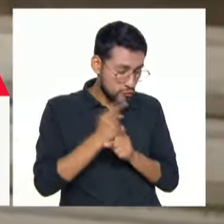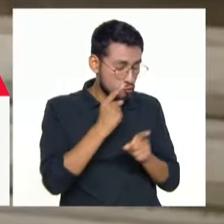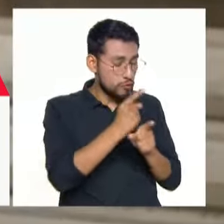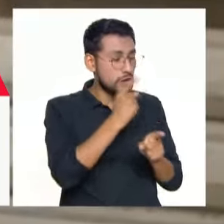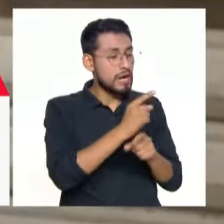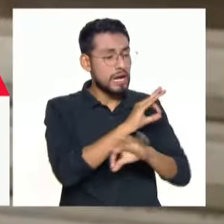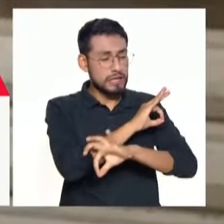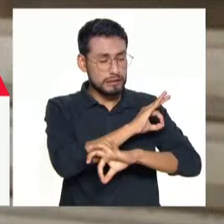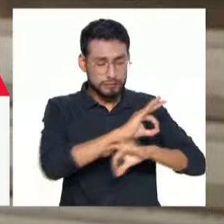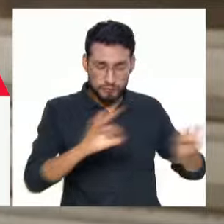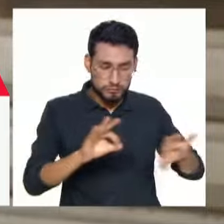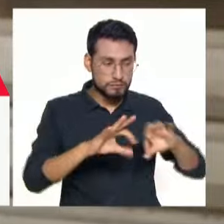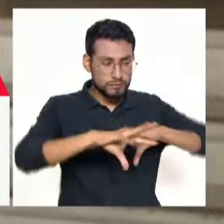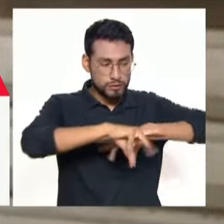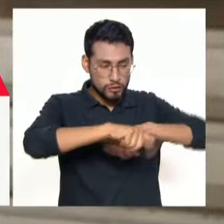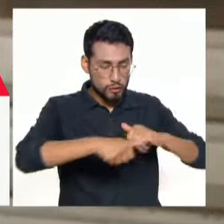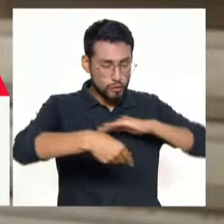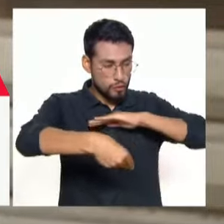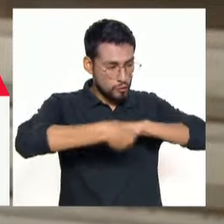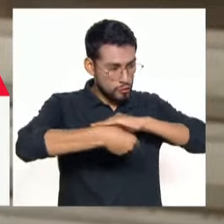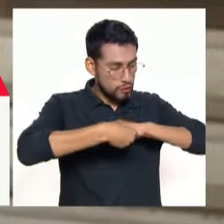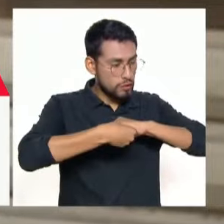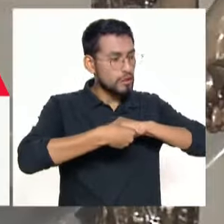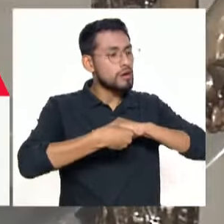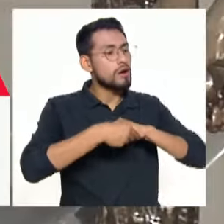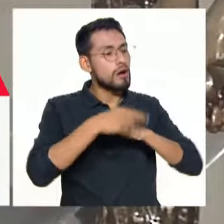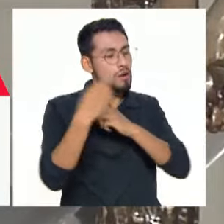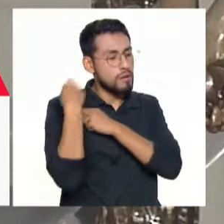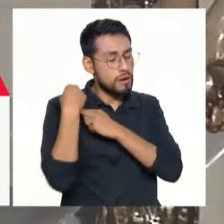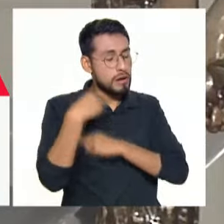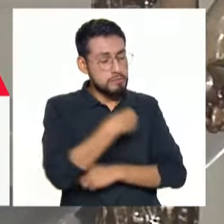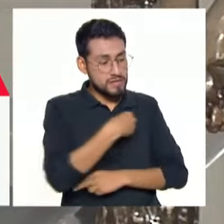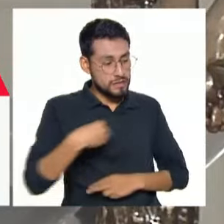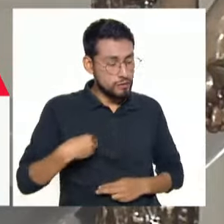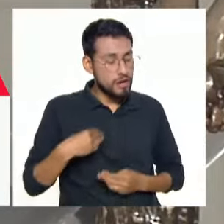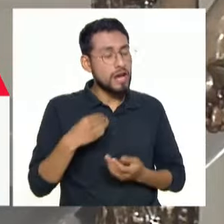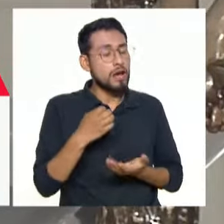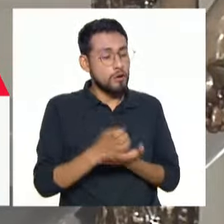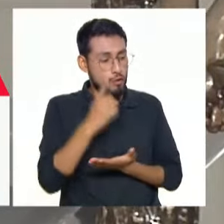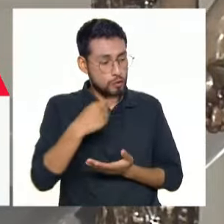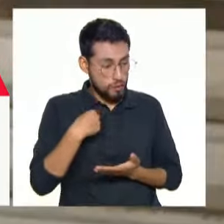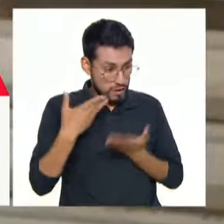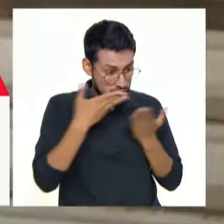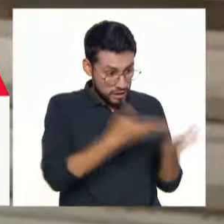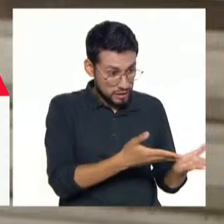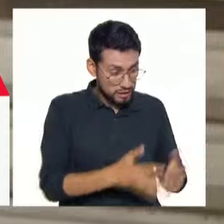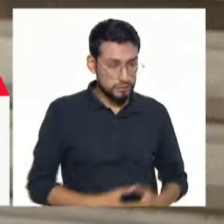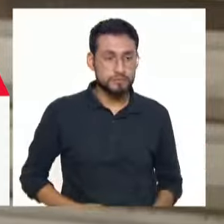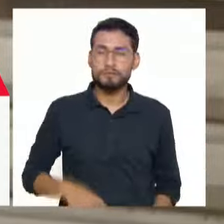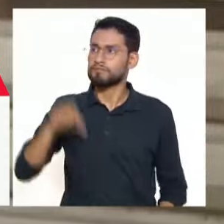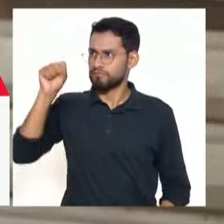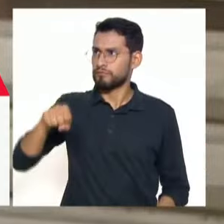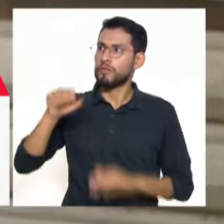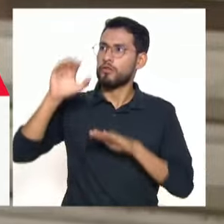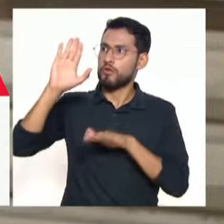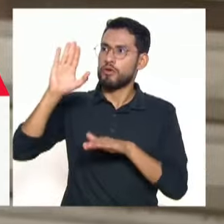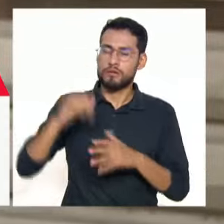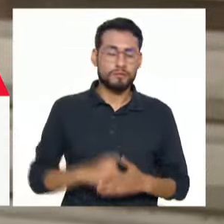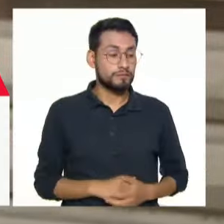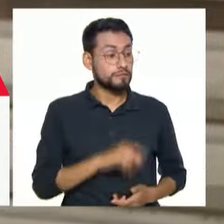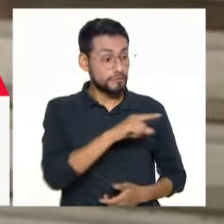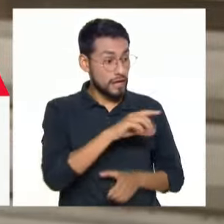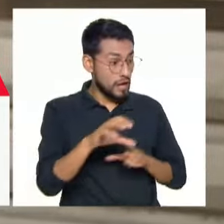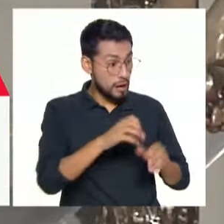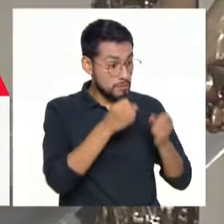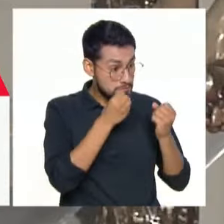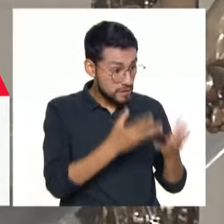fielmente, sin cometer actos de corrupción, el cargo de ministra de Educación que le confío? Sí, juro. Si así